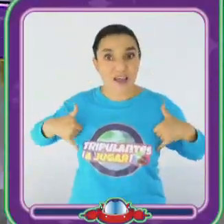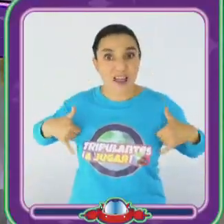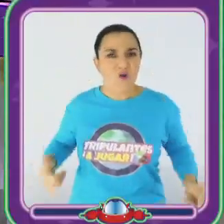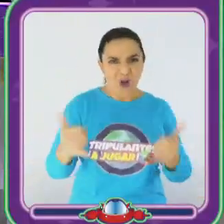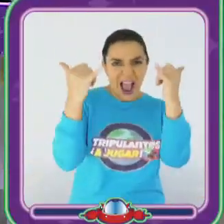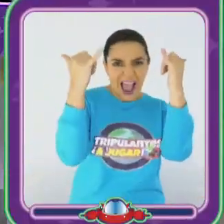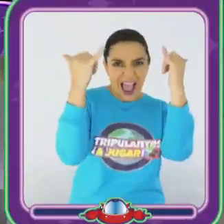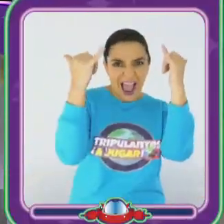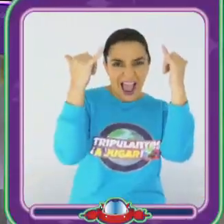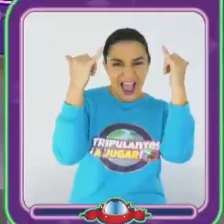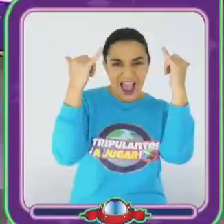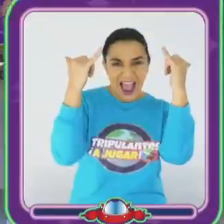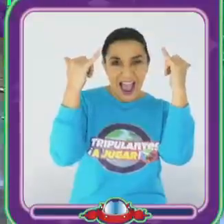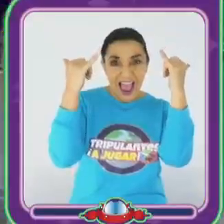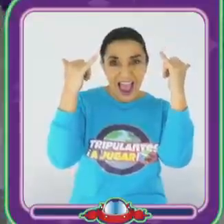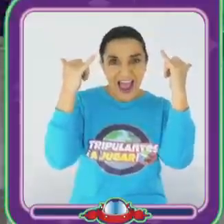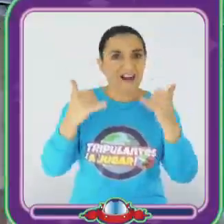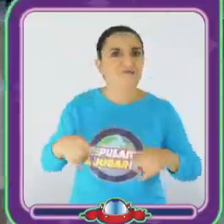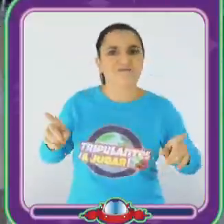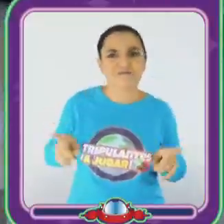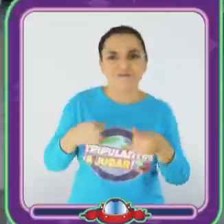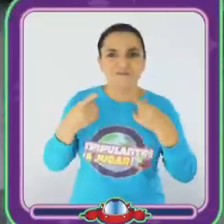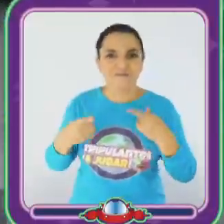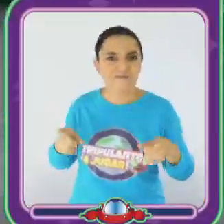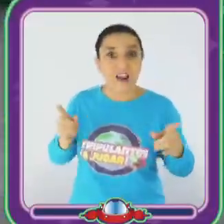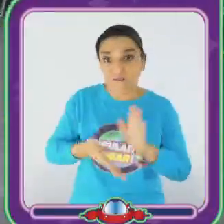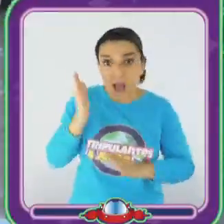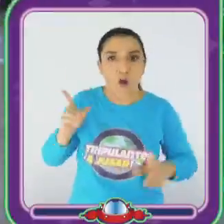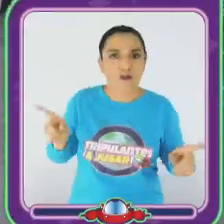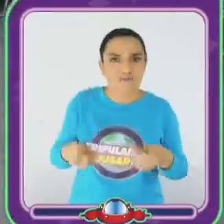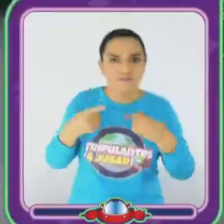tripulantes, ¡a jugar! ¡Vamos!